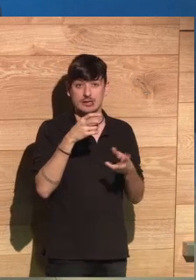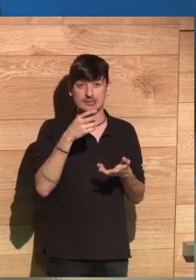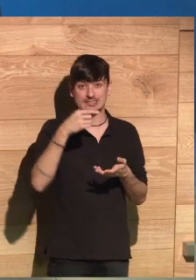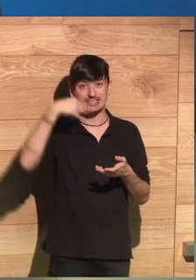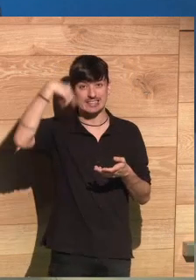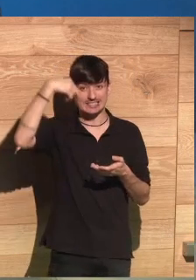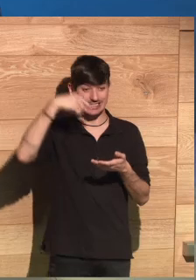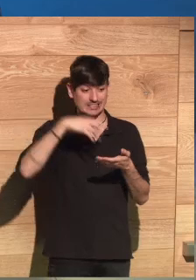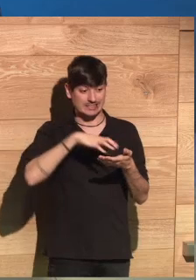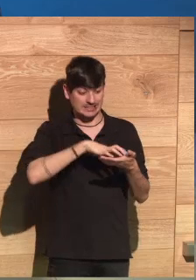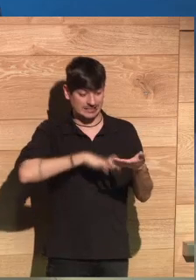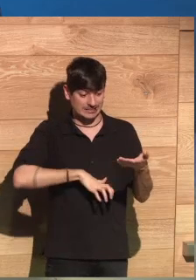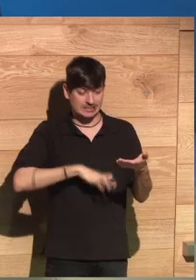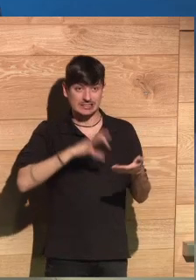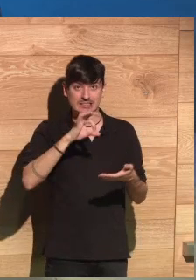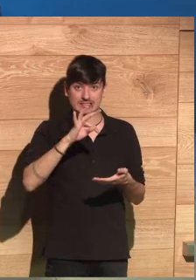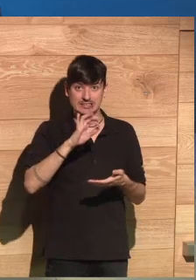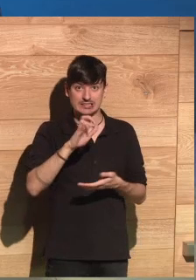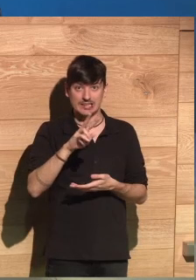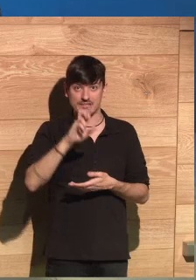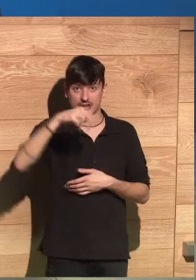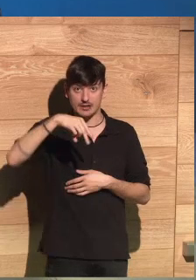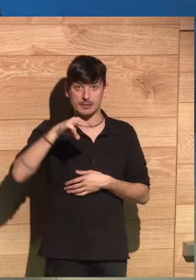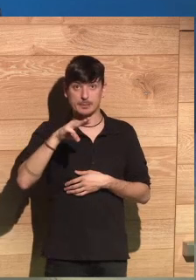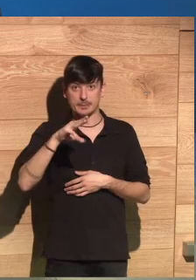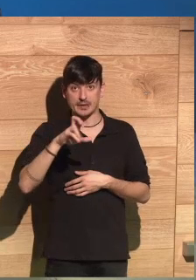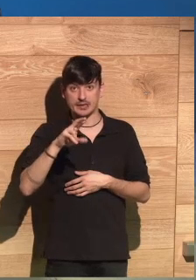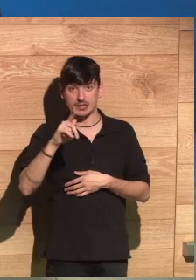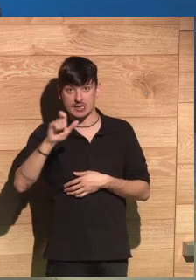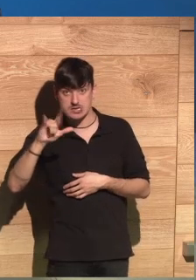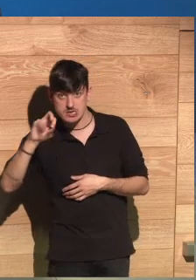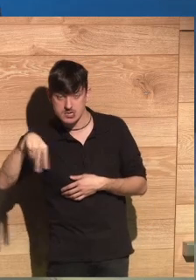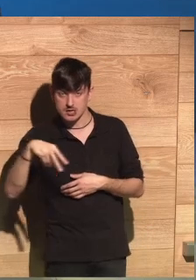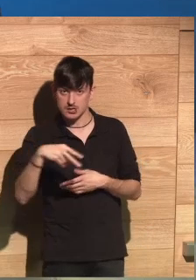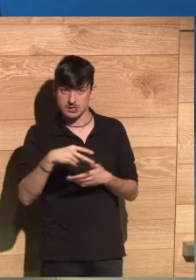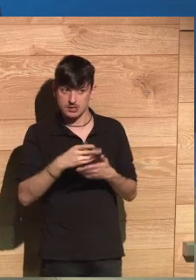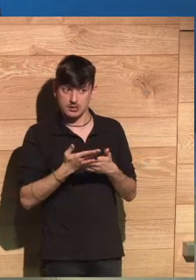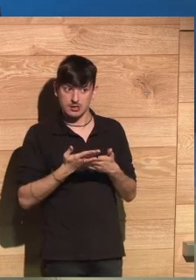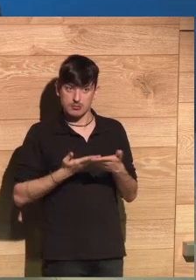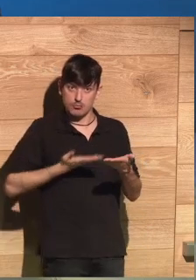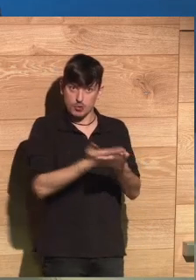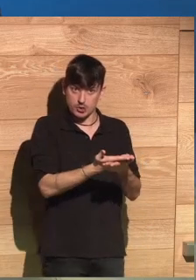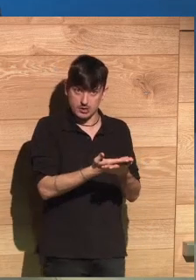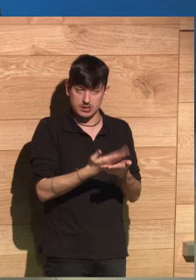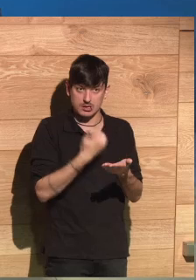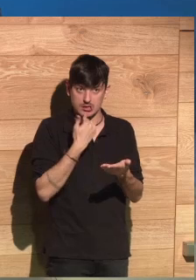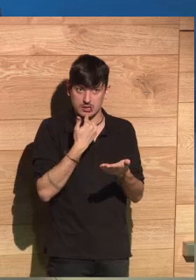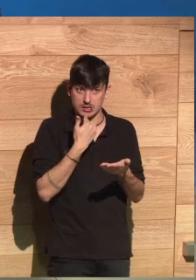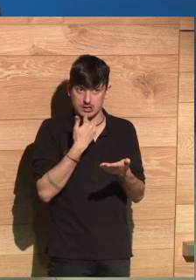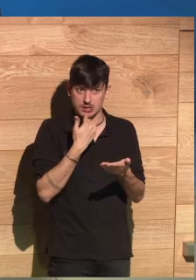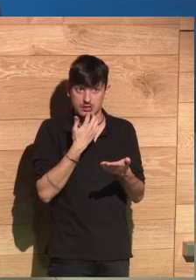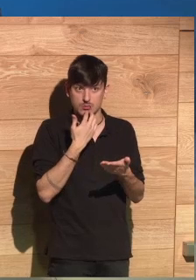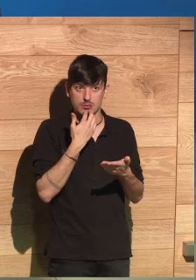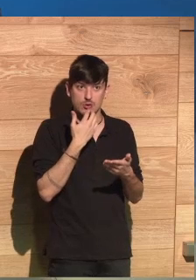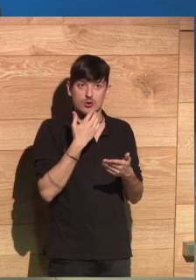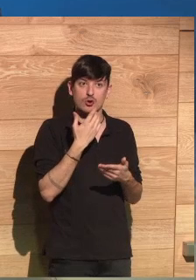Steven Pinker, que le han criticado tanto y que tanto le fustigan por proponerla, esa que expone, por ejemplo, libros como Los